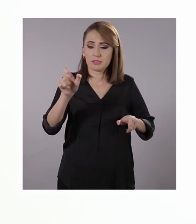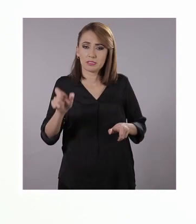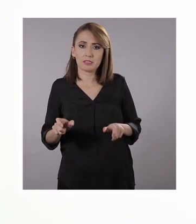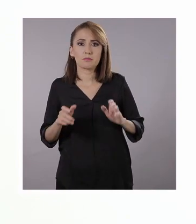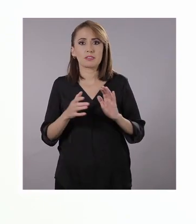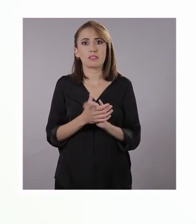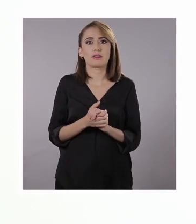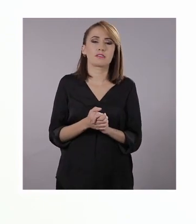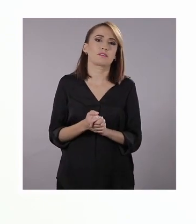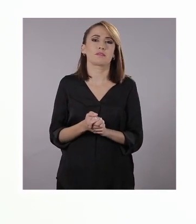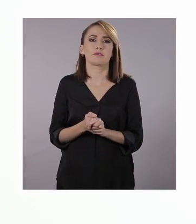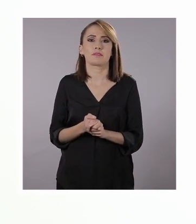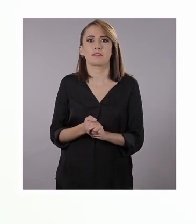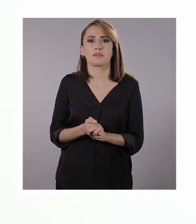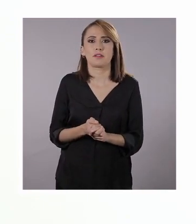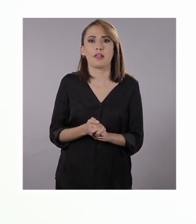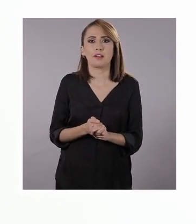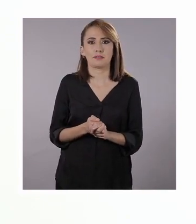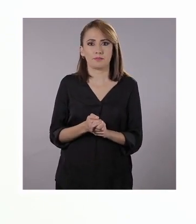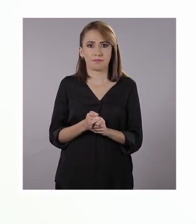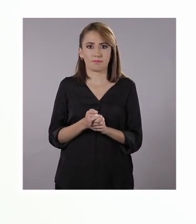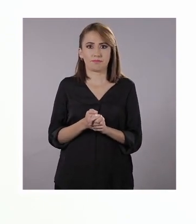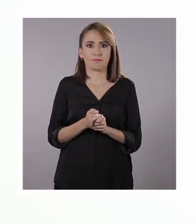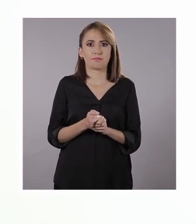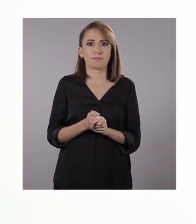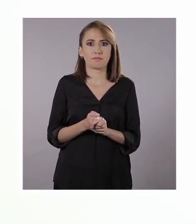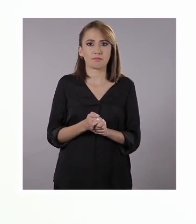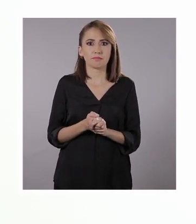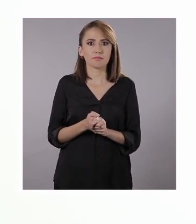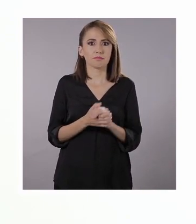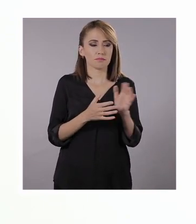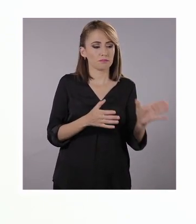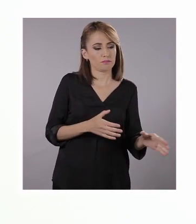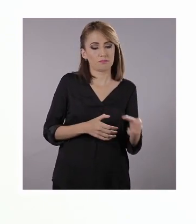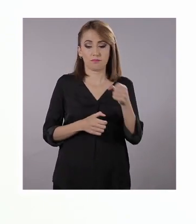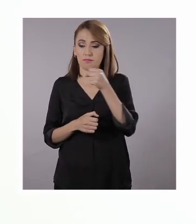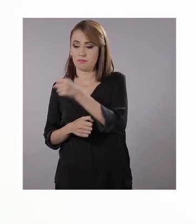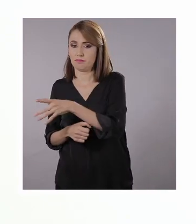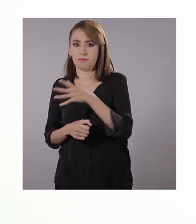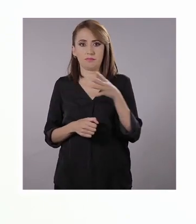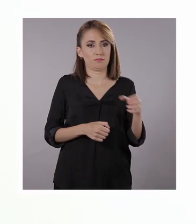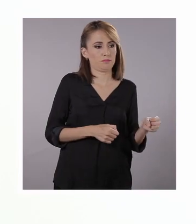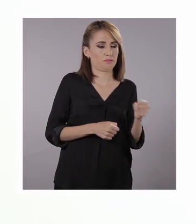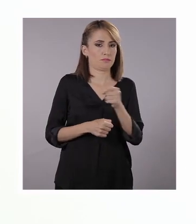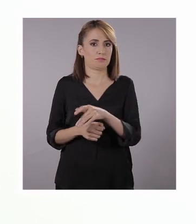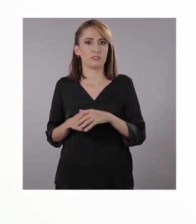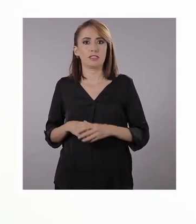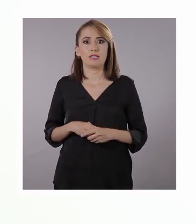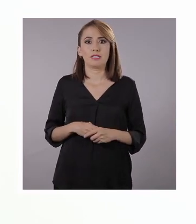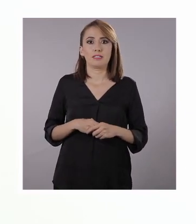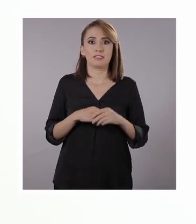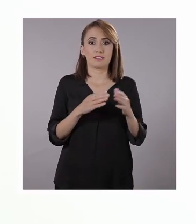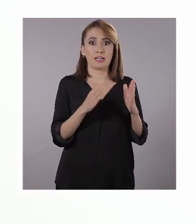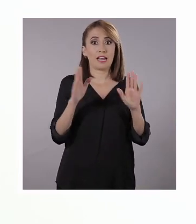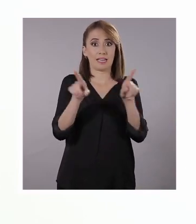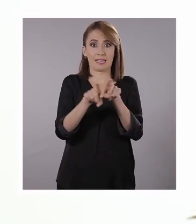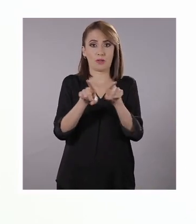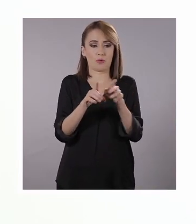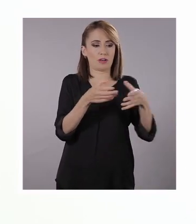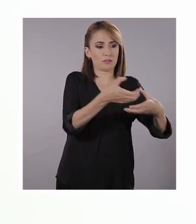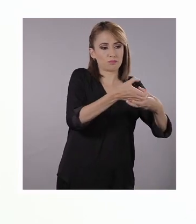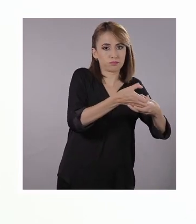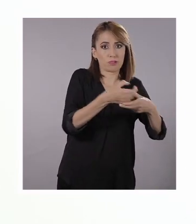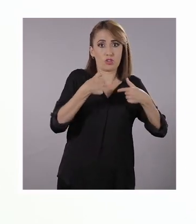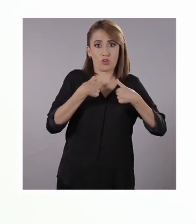Muy bien, mitad y mitad. Perfecto. A ver, para usted. Sí, no te lleves más, por favor. No, no, no, okay. Lo justo. Muy bien,